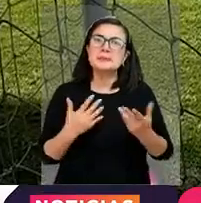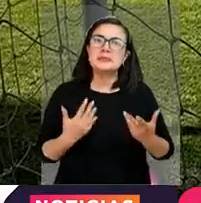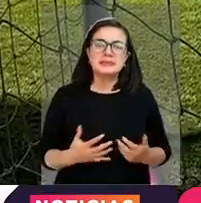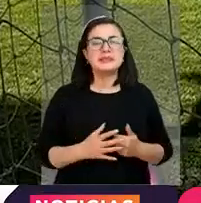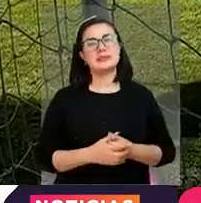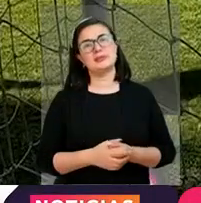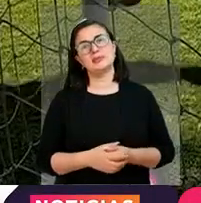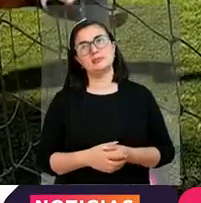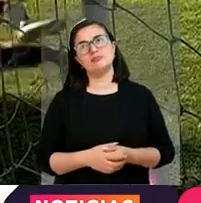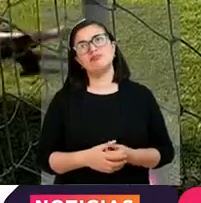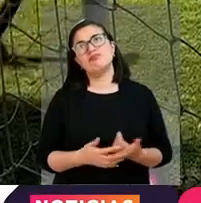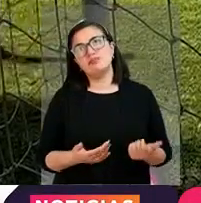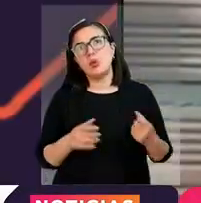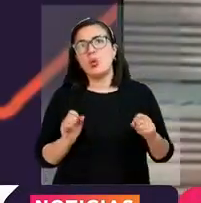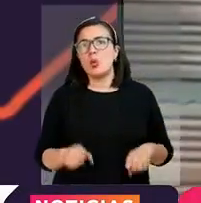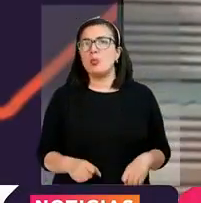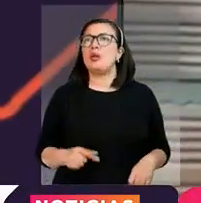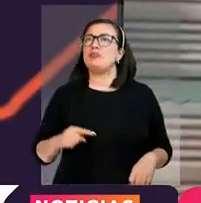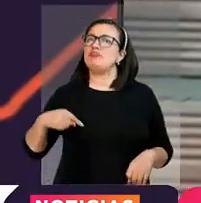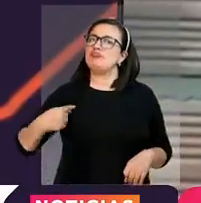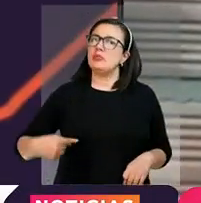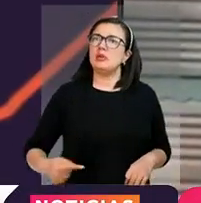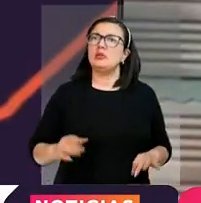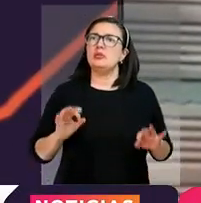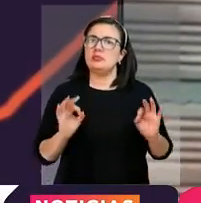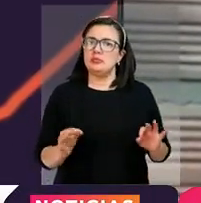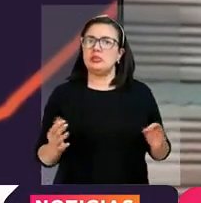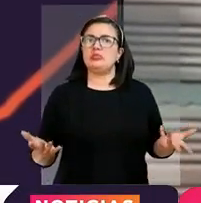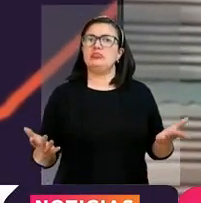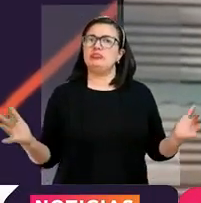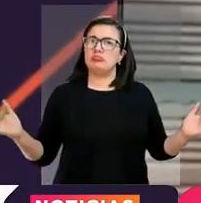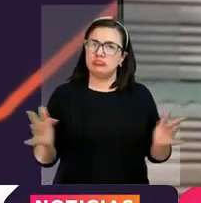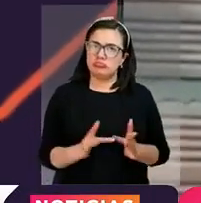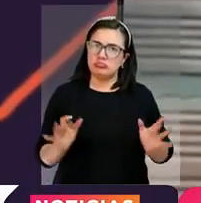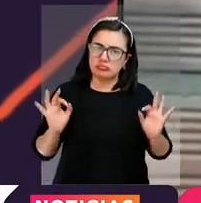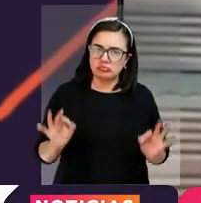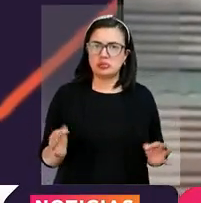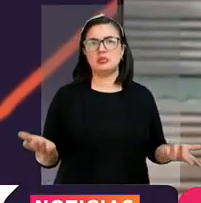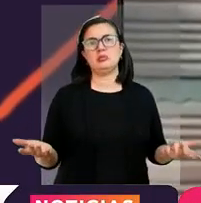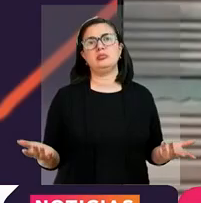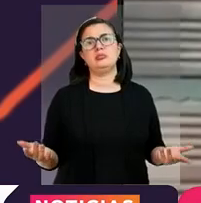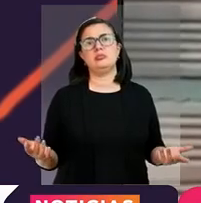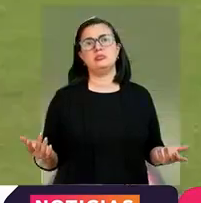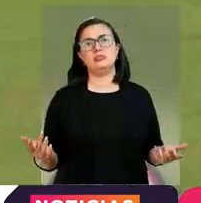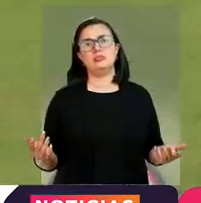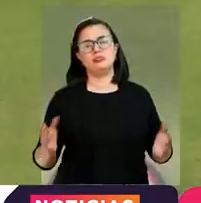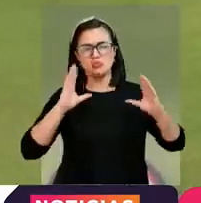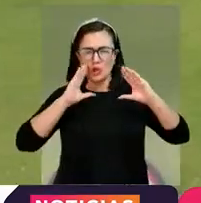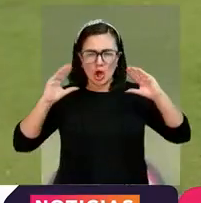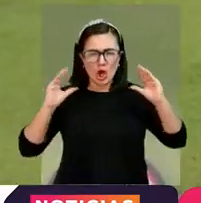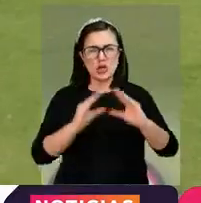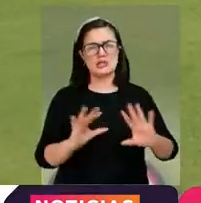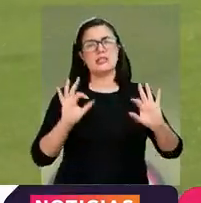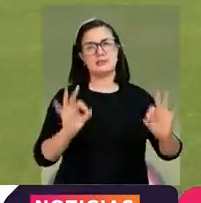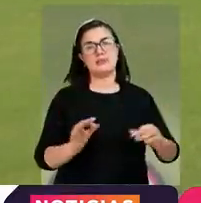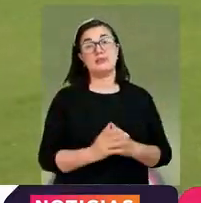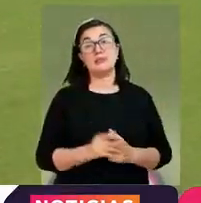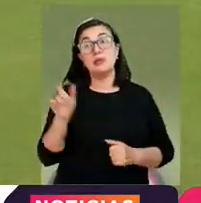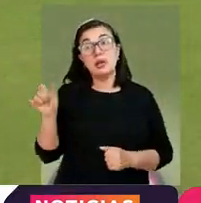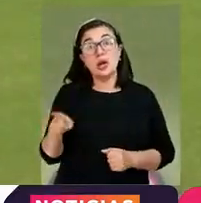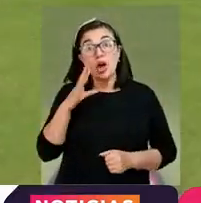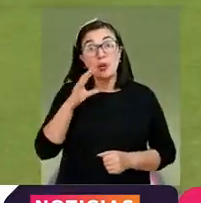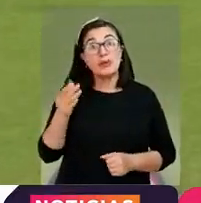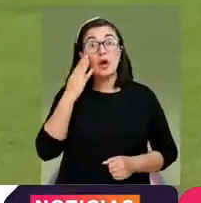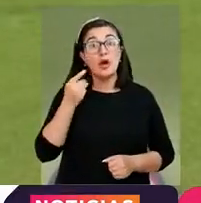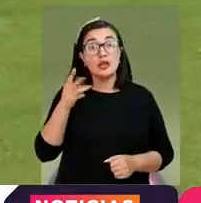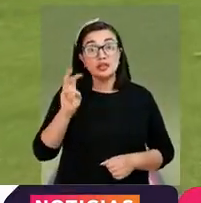para ya tenerlas bien adaptadas y bien y estar bien concentrado. A su edad, su meta es llegar al